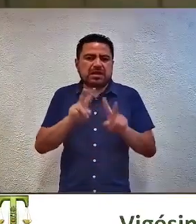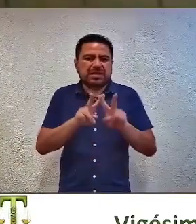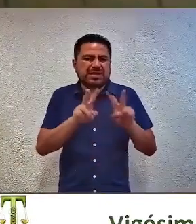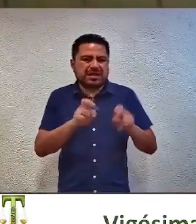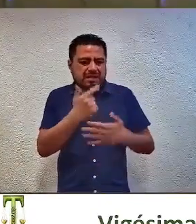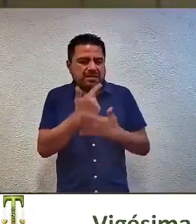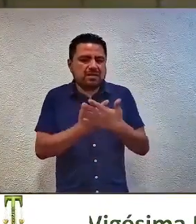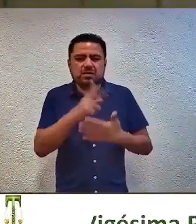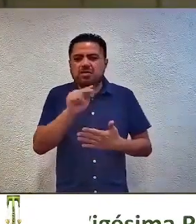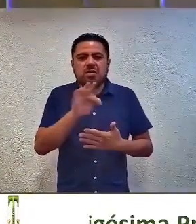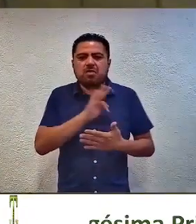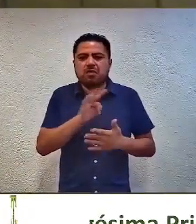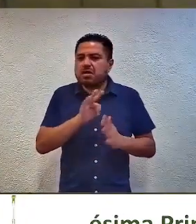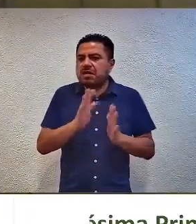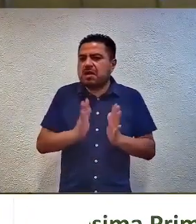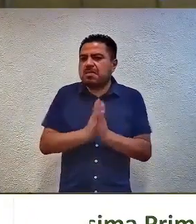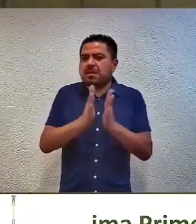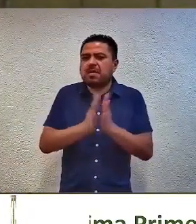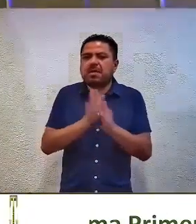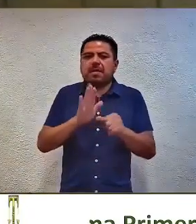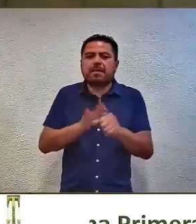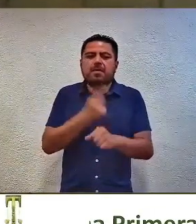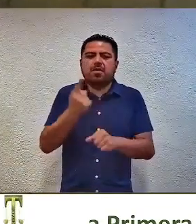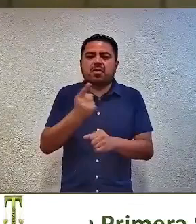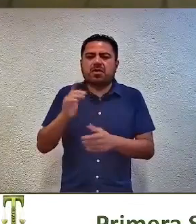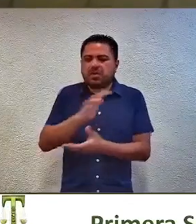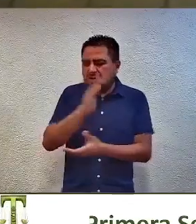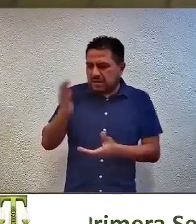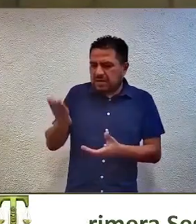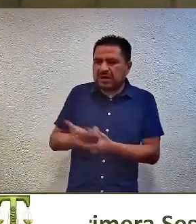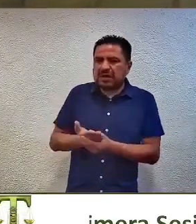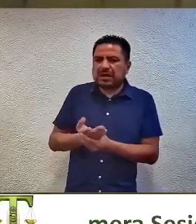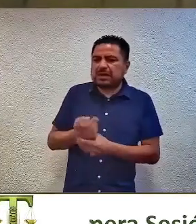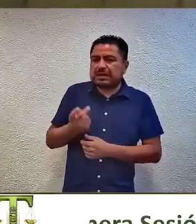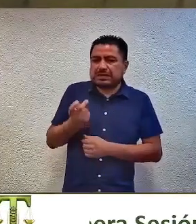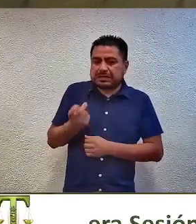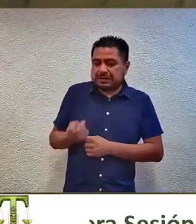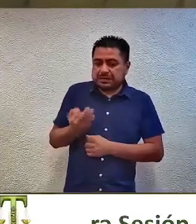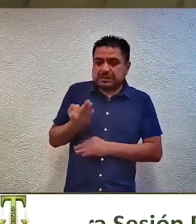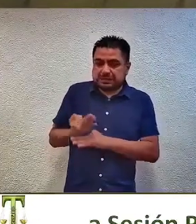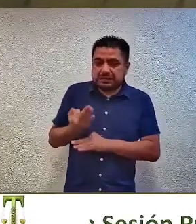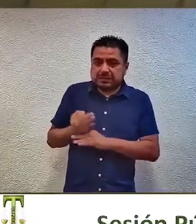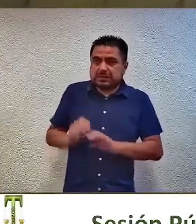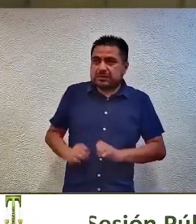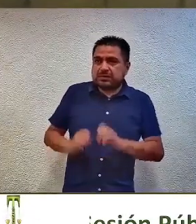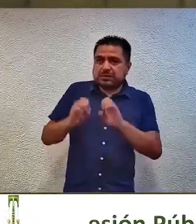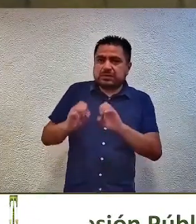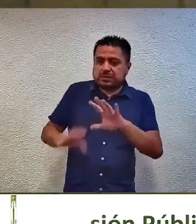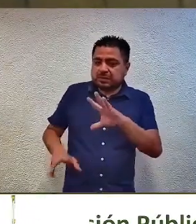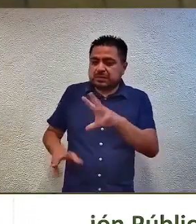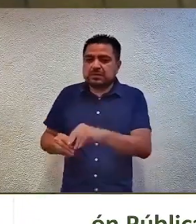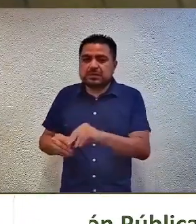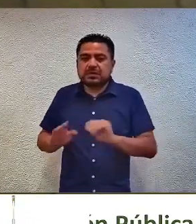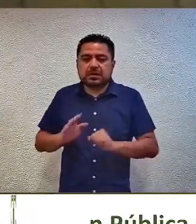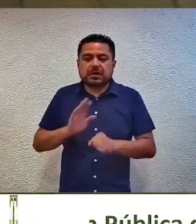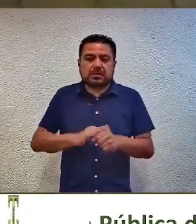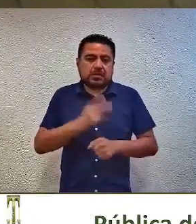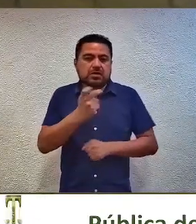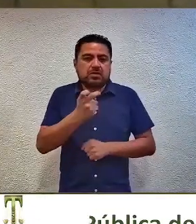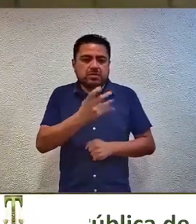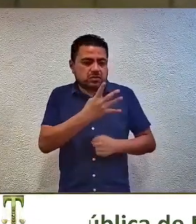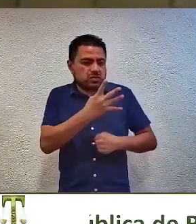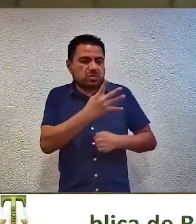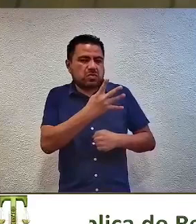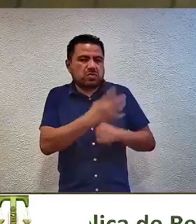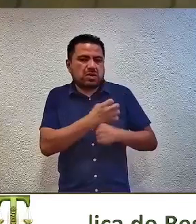listado, no puedo participar por tratarse de un expediente en el que este tribunal es parte y en lo que hace al